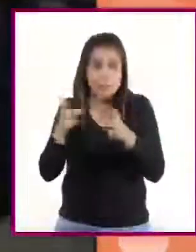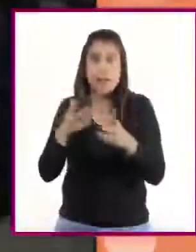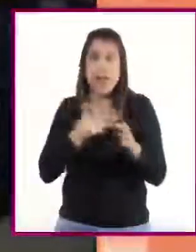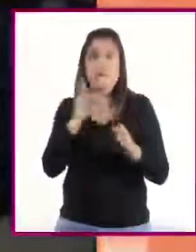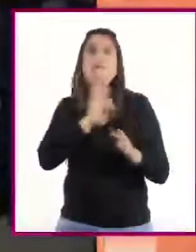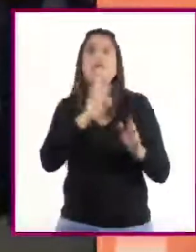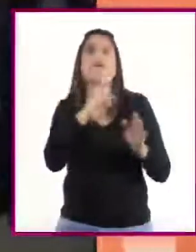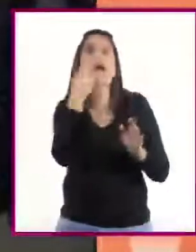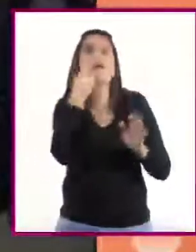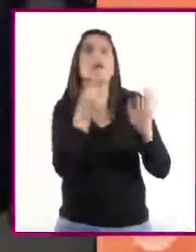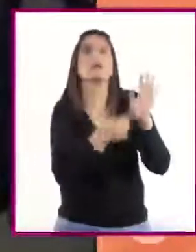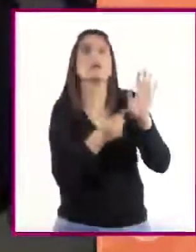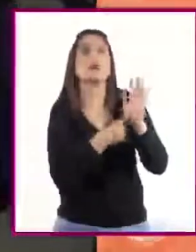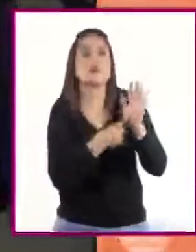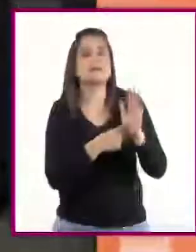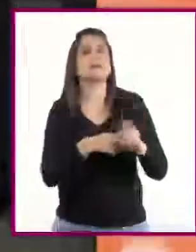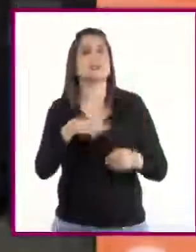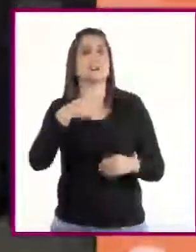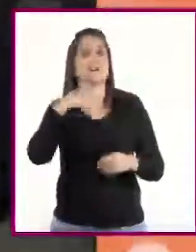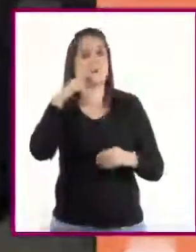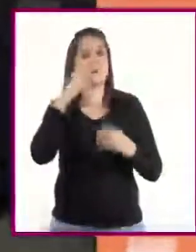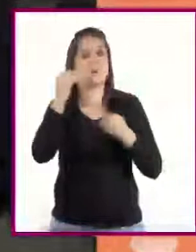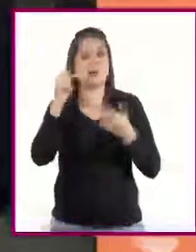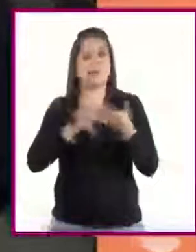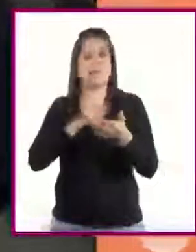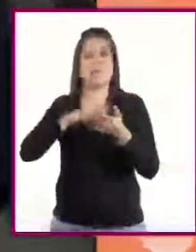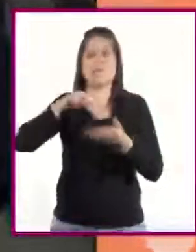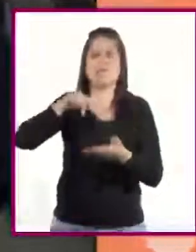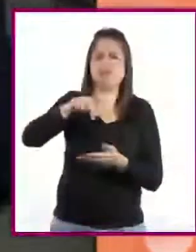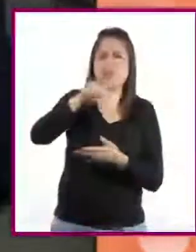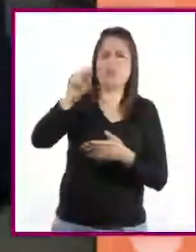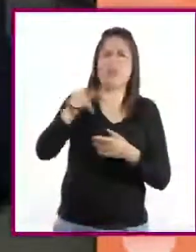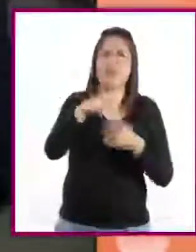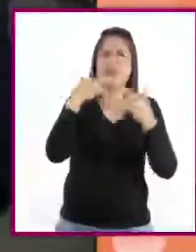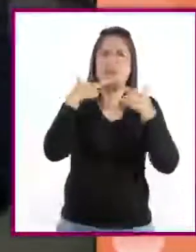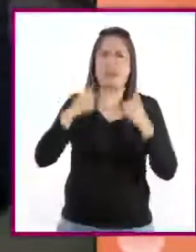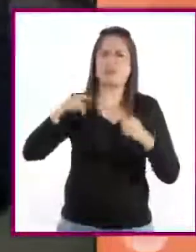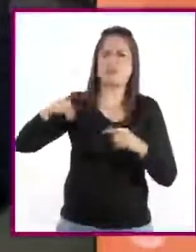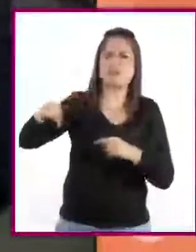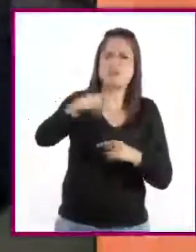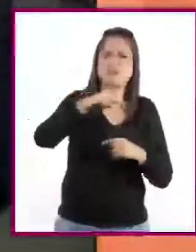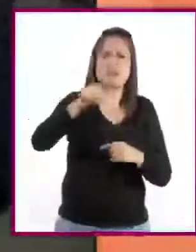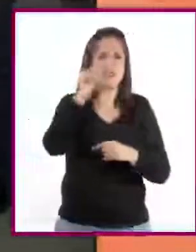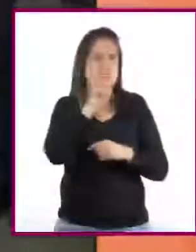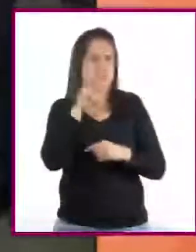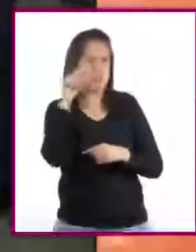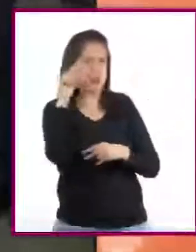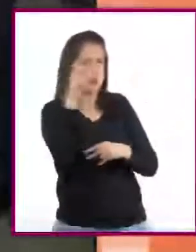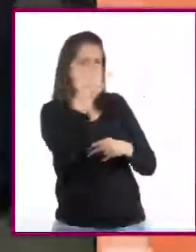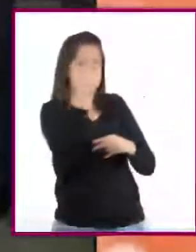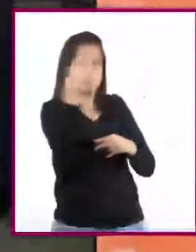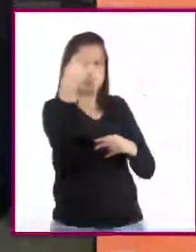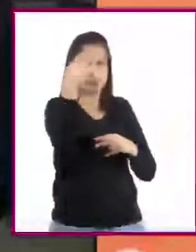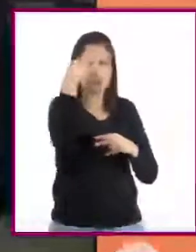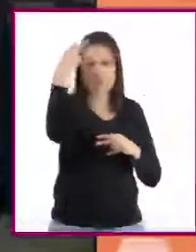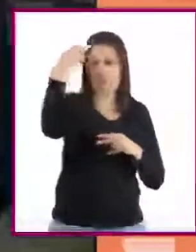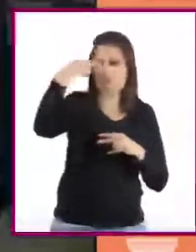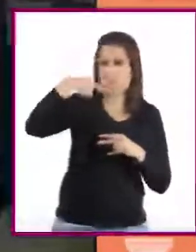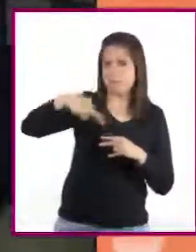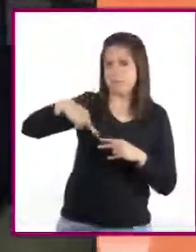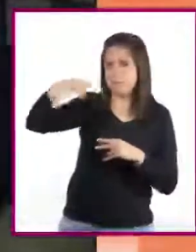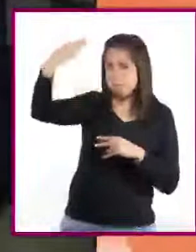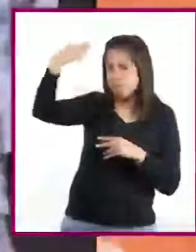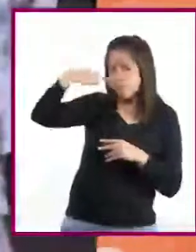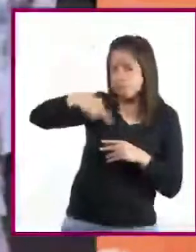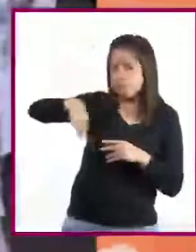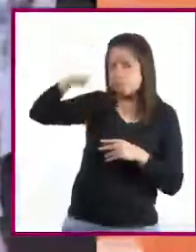pruebas? Lo he visto rondando el rancho muchas veces. ¿Sí? Y cada vez que me ve, como que se hace así